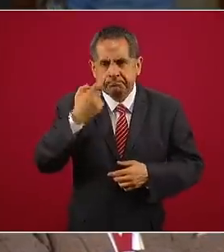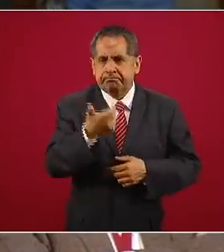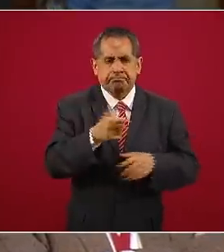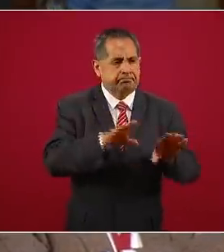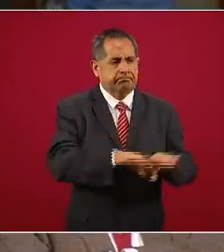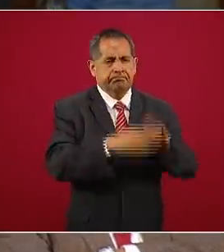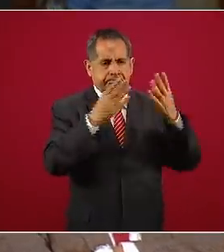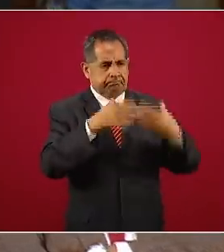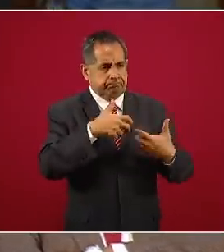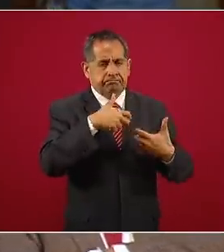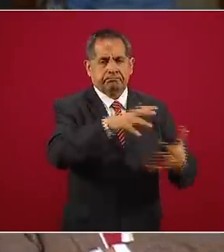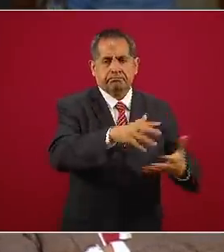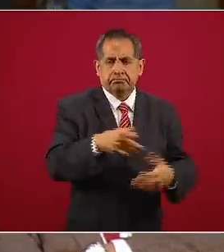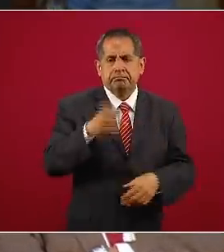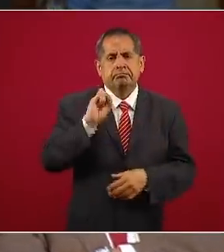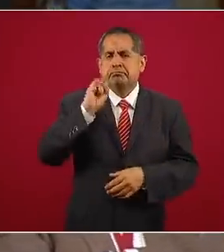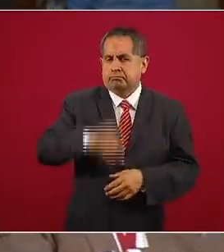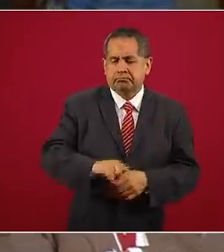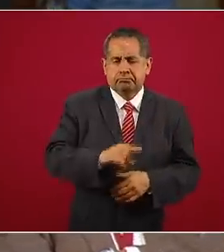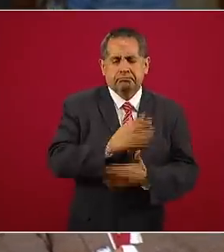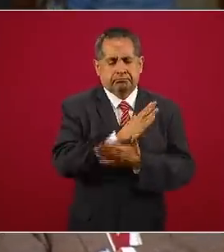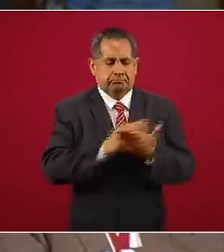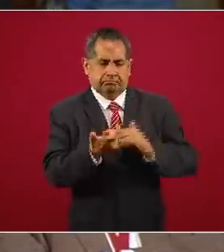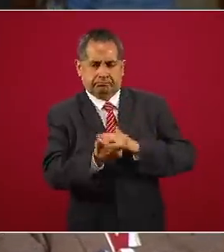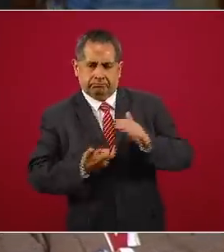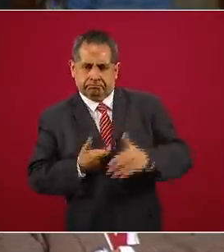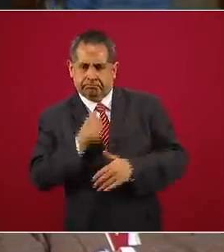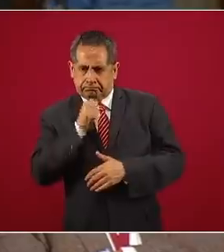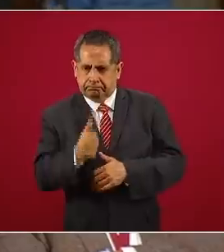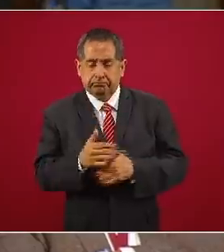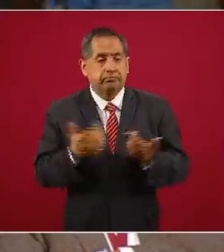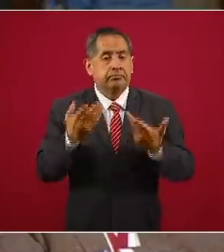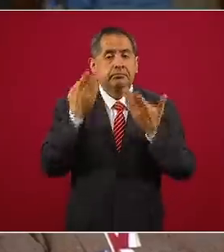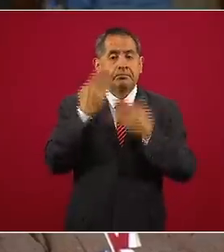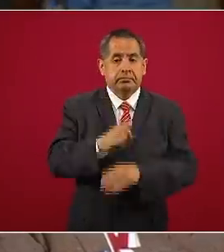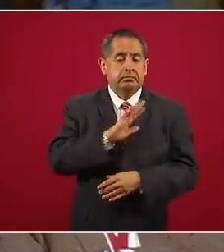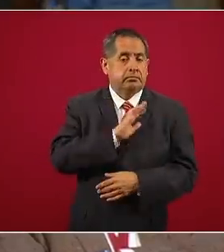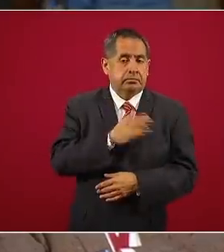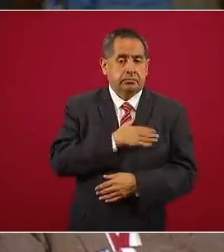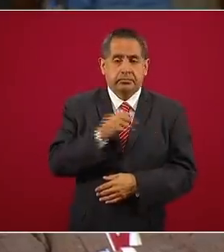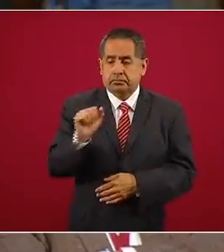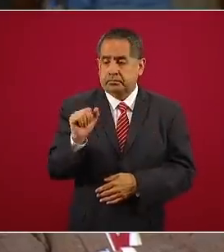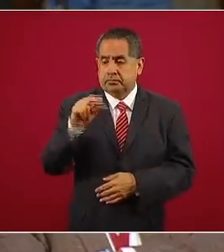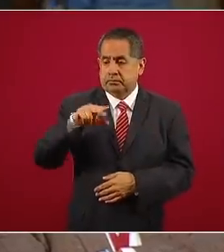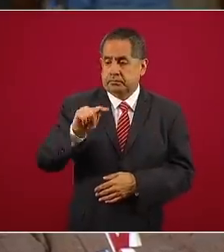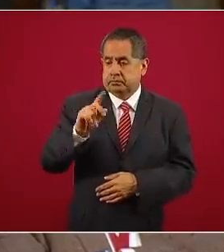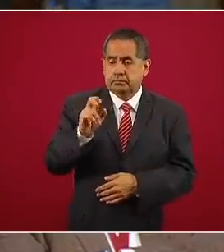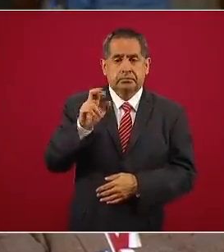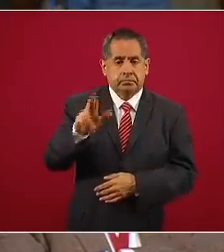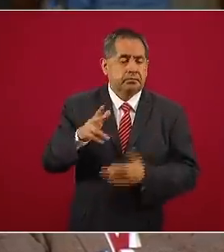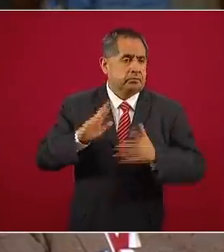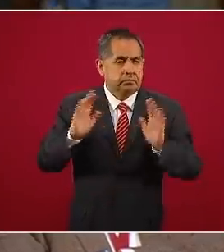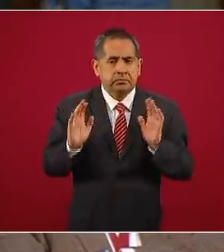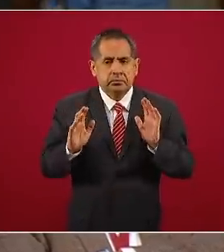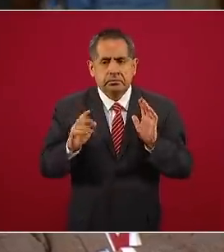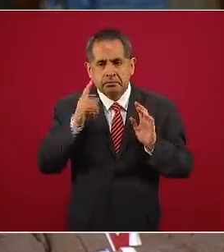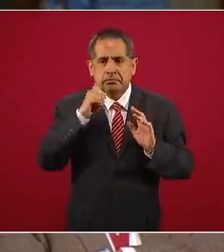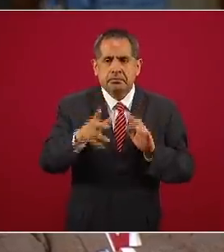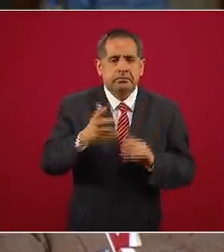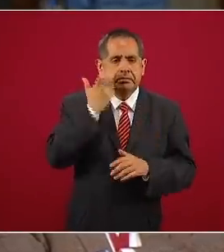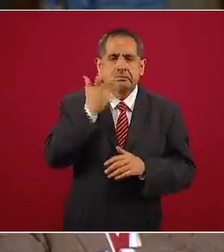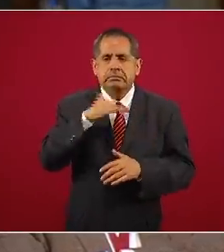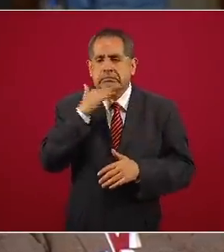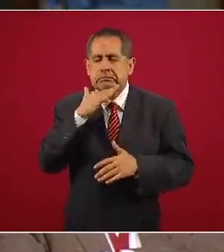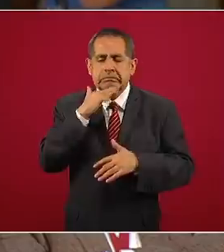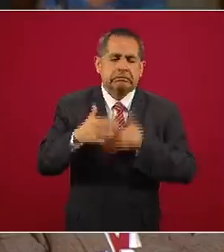dineros pero sin mucho y de paso el banco español santander ya no se presta ya no se presta a enjuagues